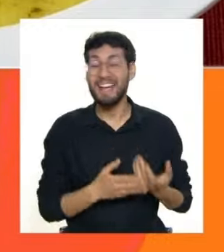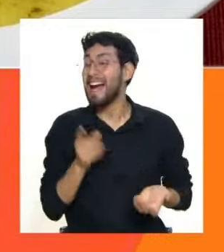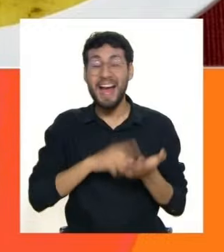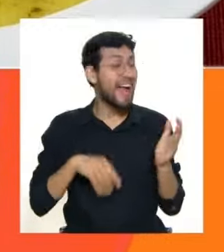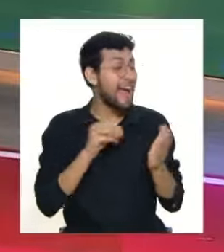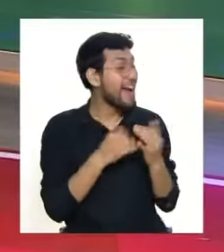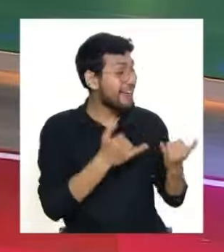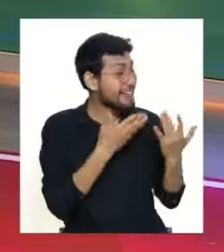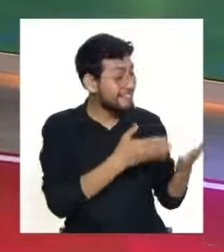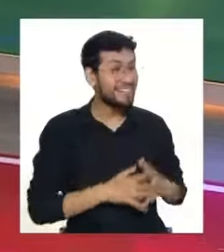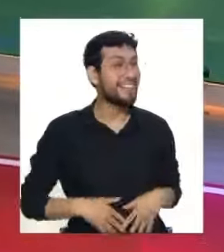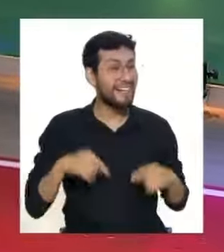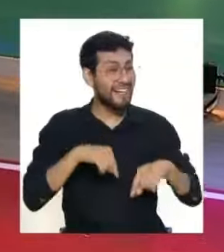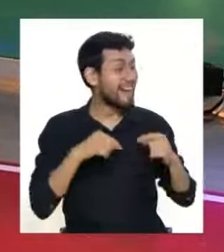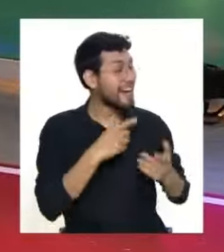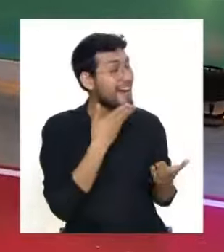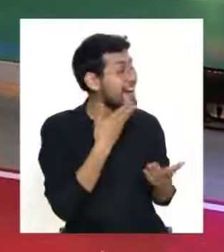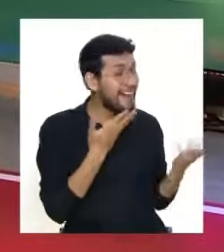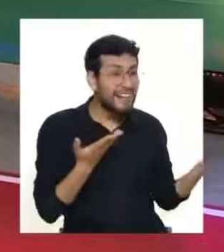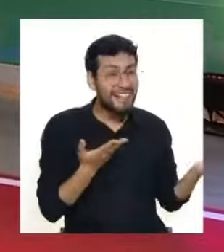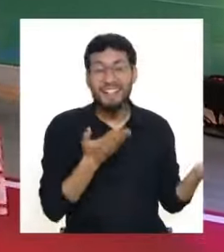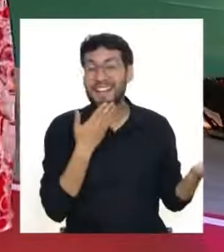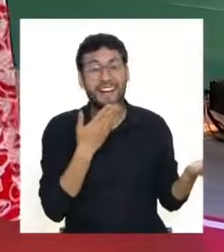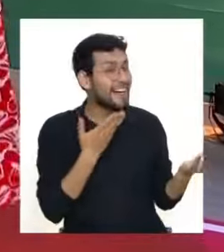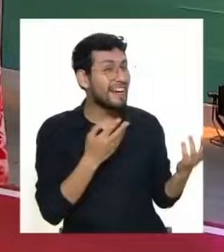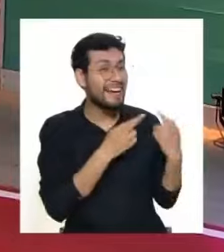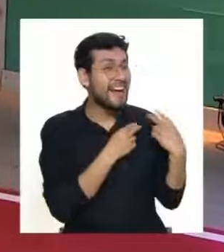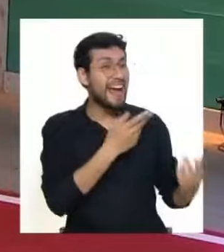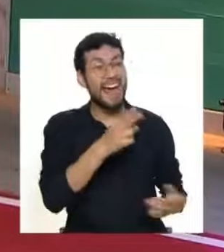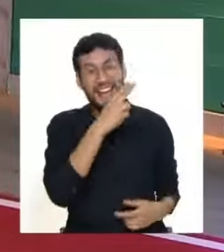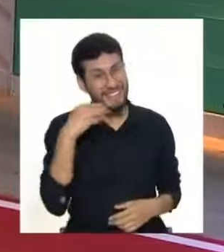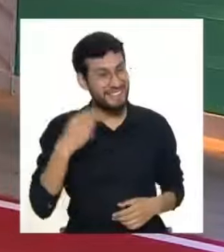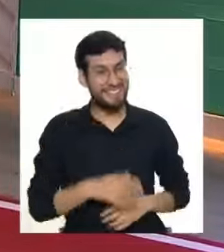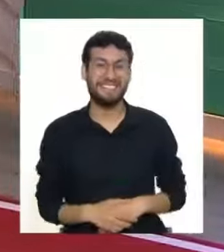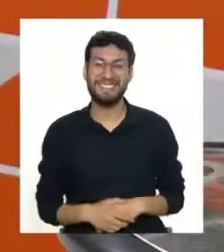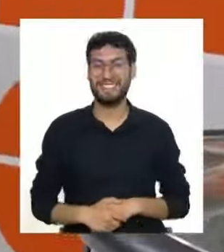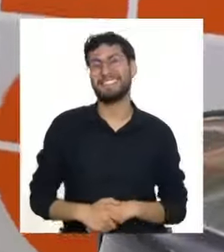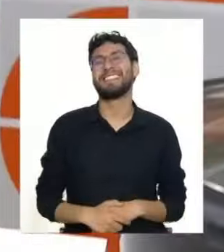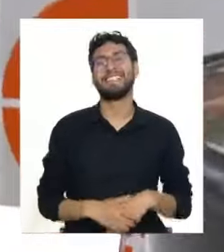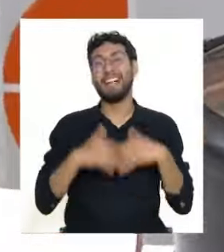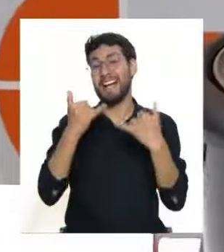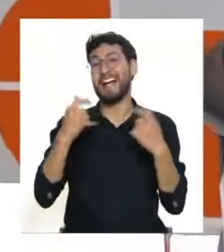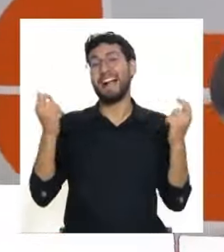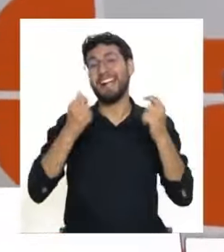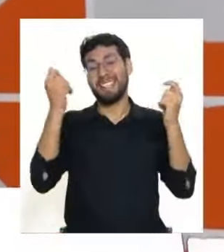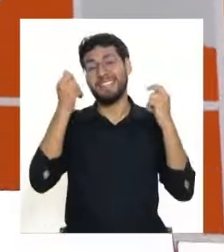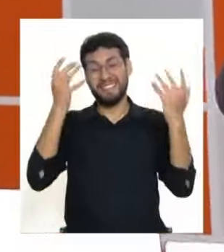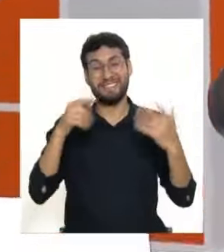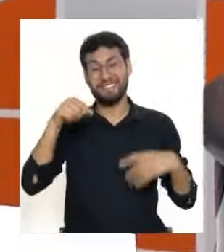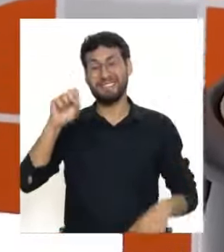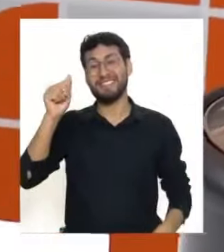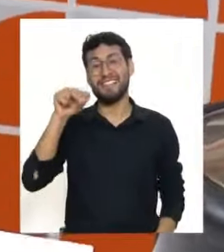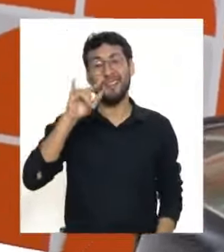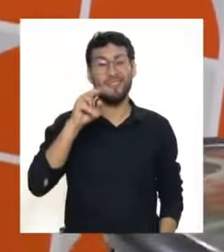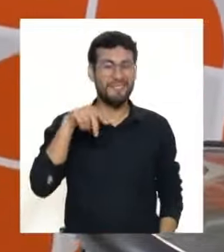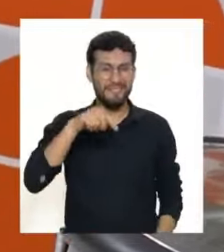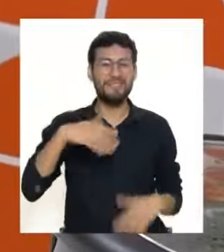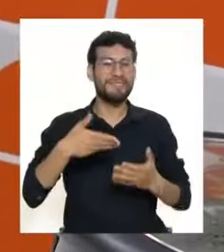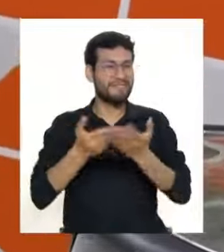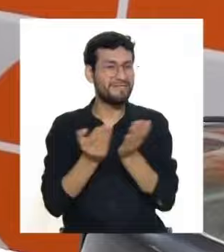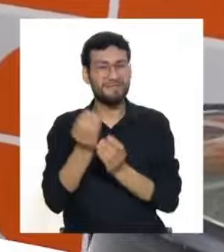más tenemos el día de hoy? ¿A quién le toca, ñañito? ¿A quién? ¡Nicolás! Hoy celebramos la fiesta de San Juan con